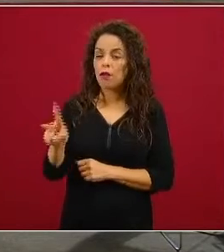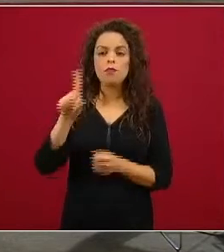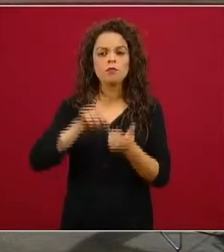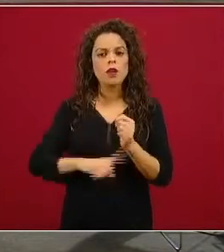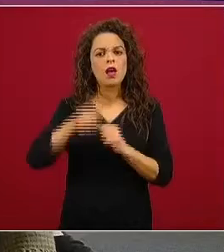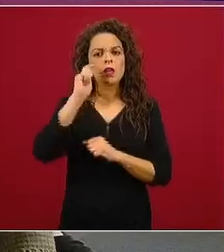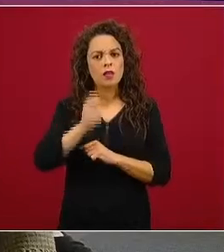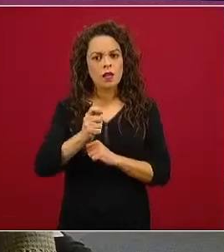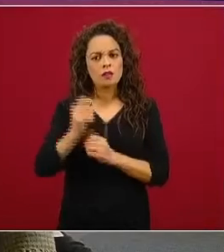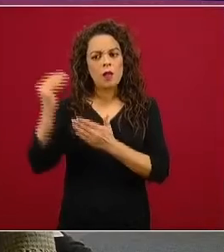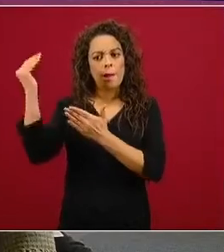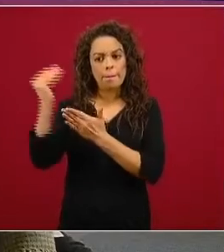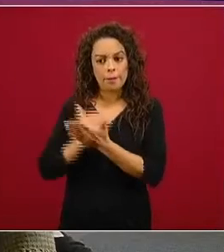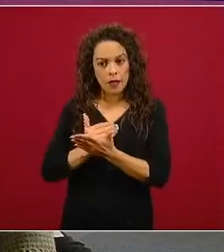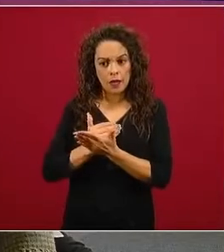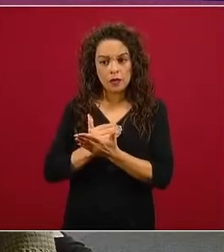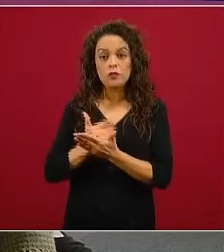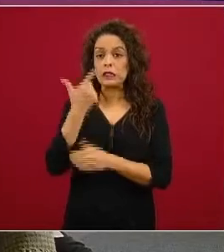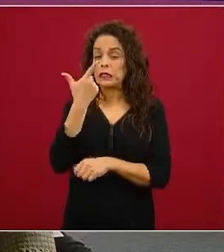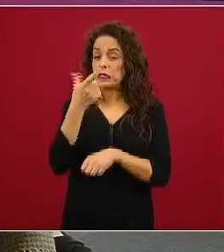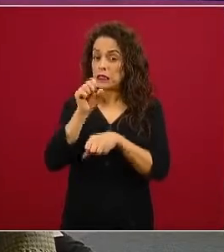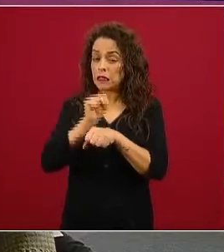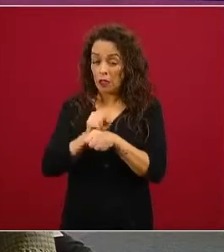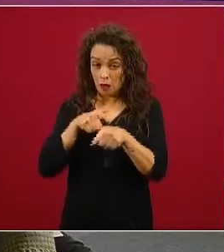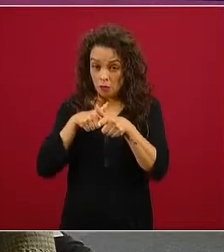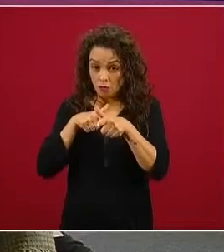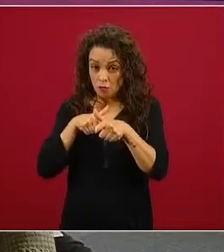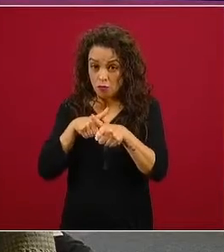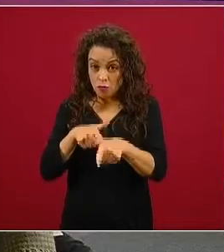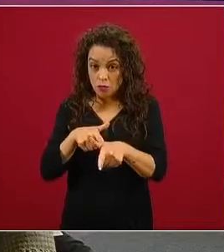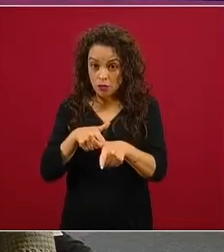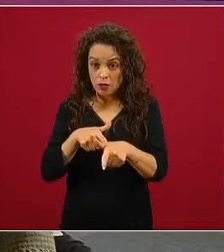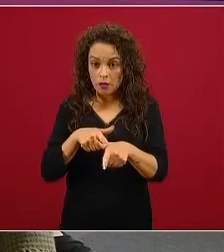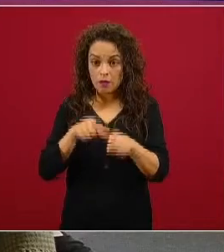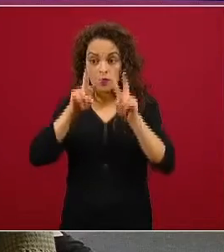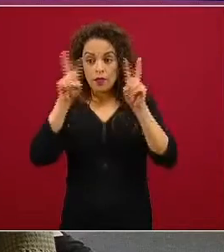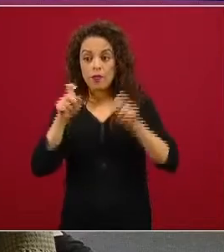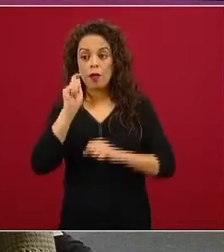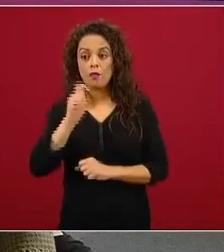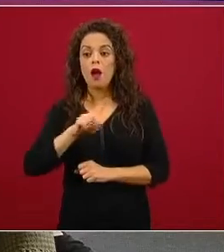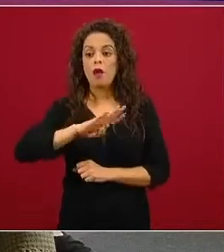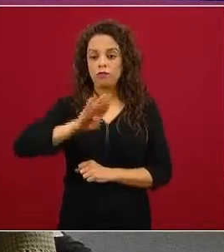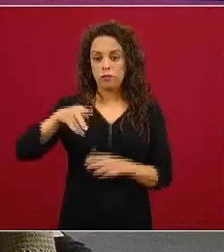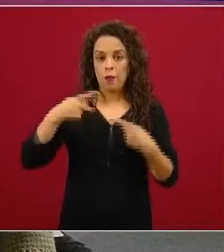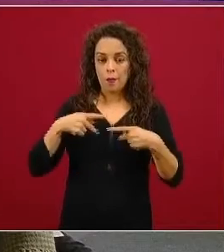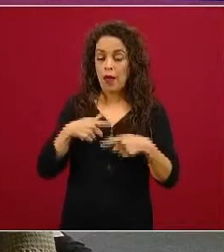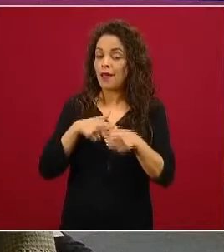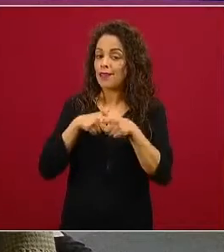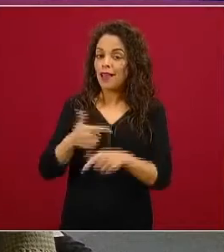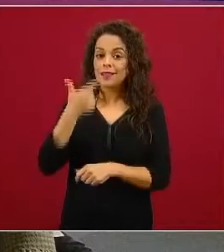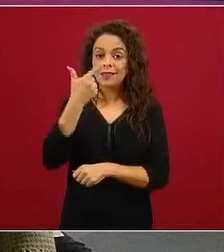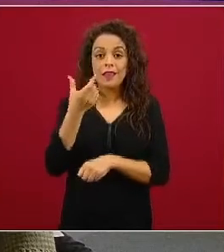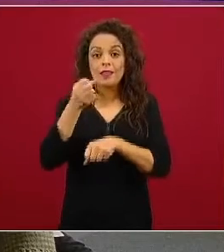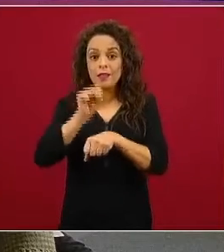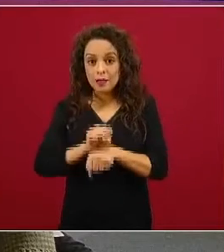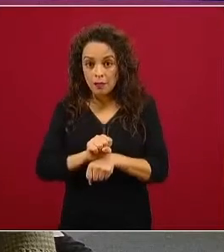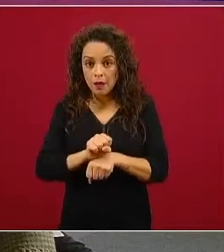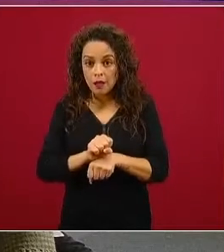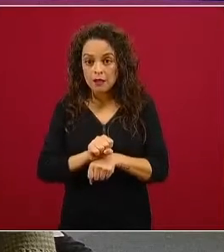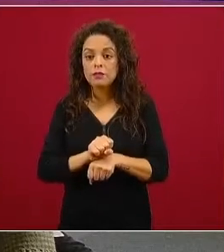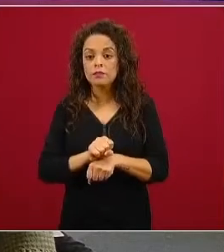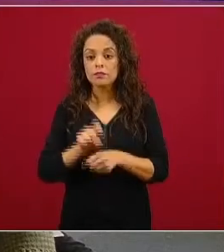27, es al inicio de julio, y se ha mantenido una reducción sostenida en este momento de la semana más reciente de